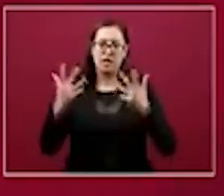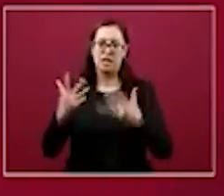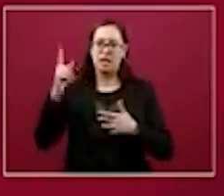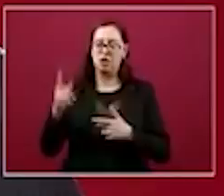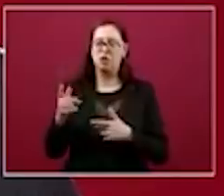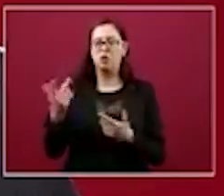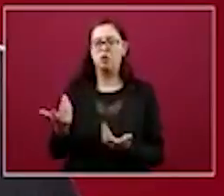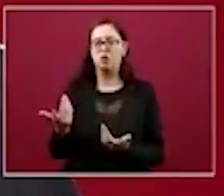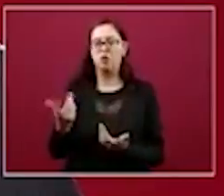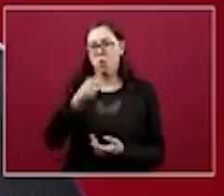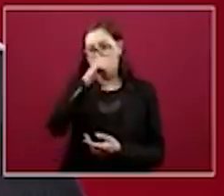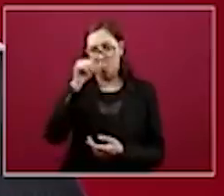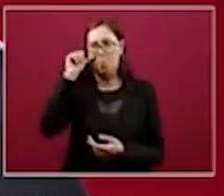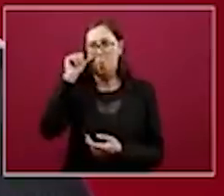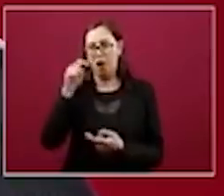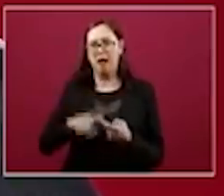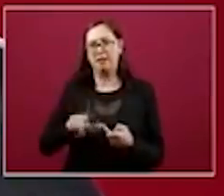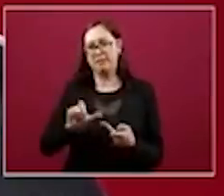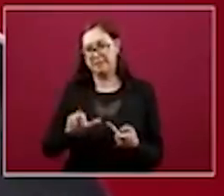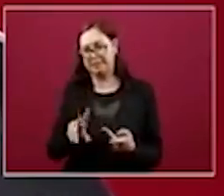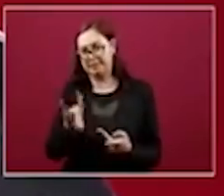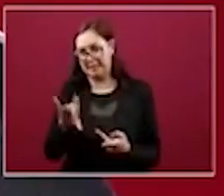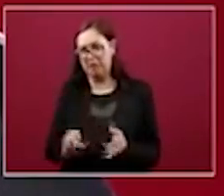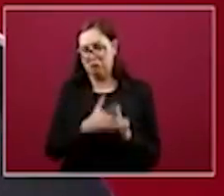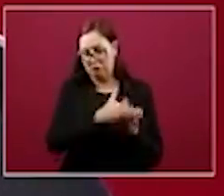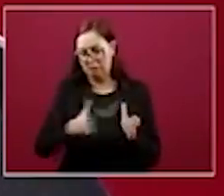restaurada, la época de Juárez, de Lerdo,